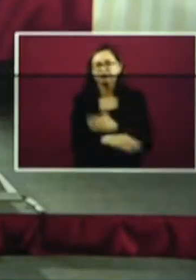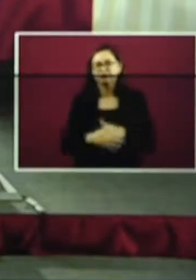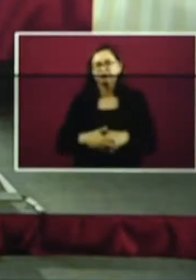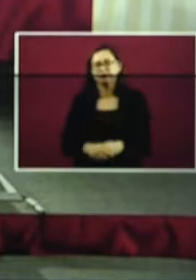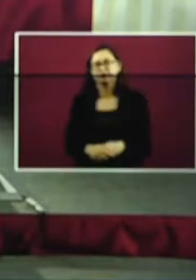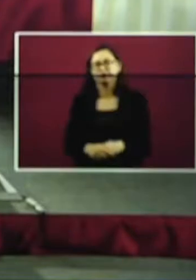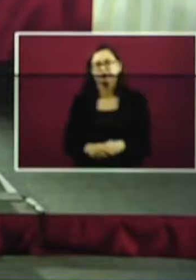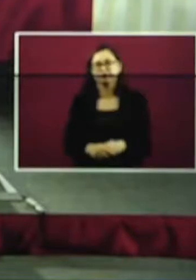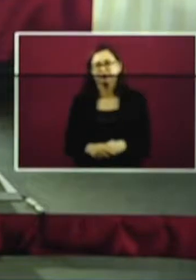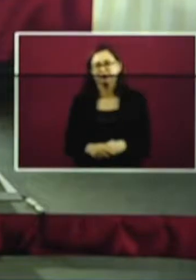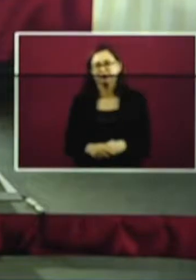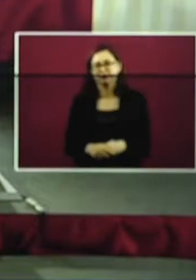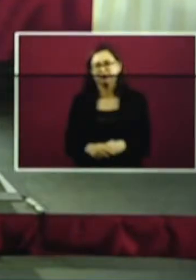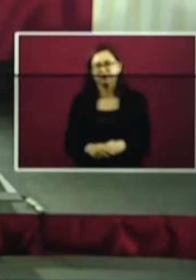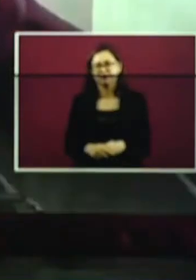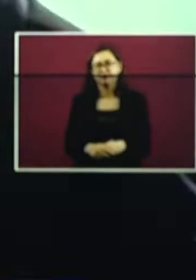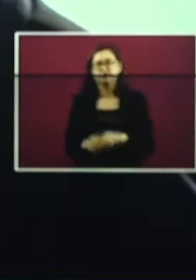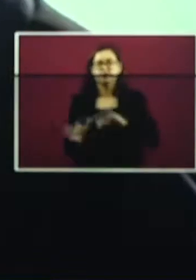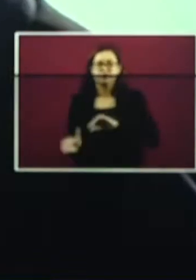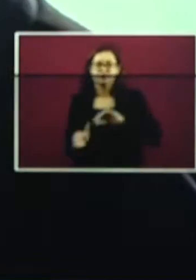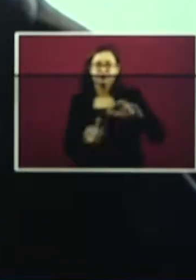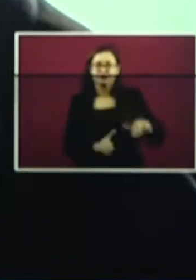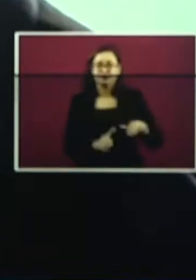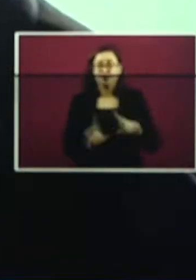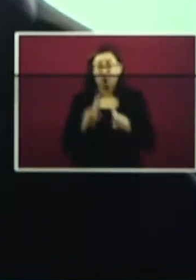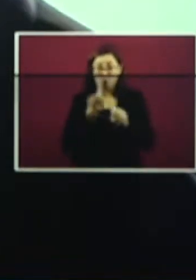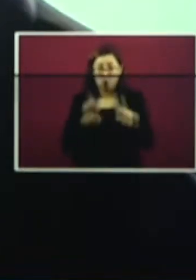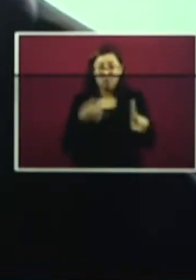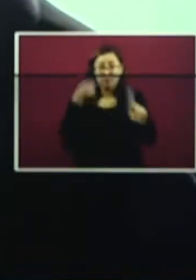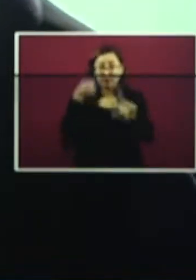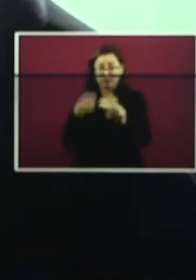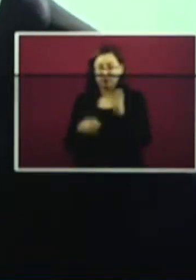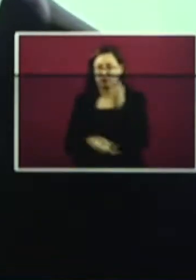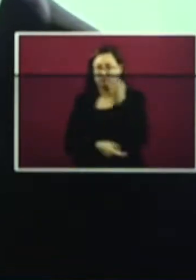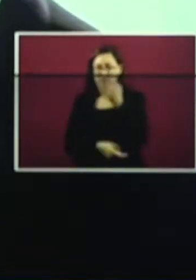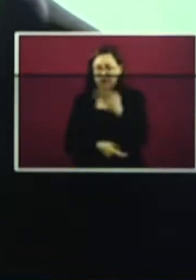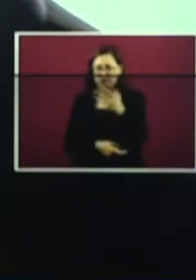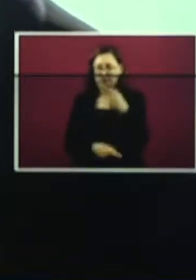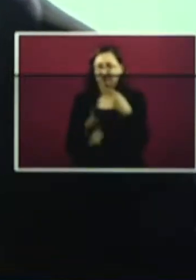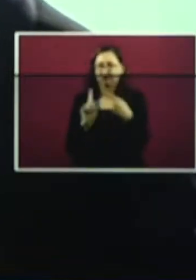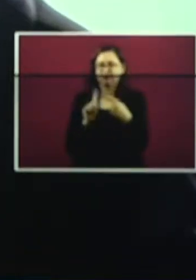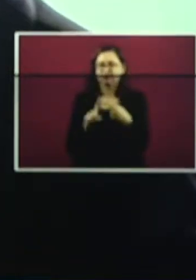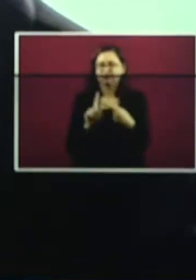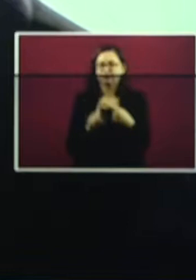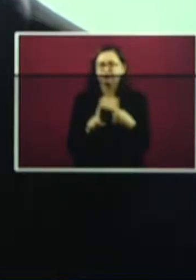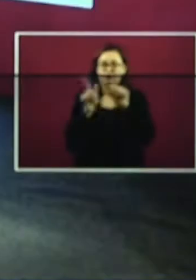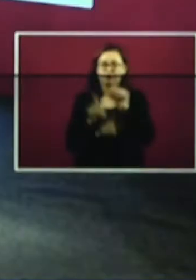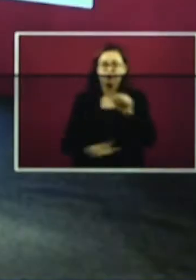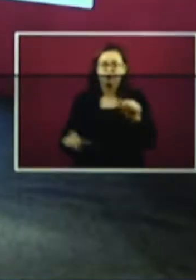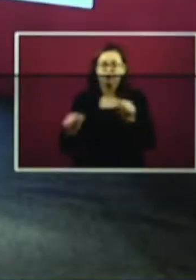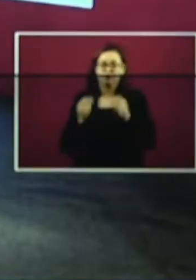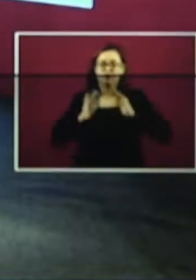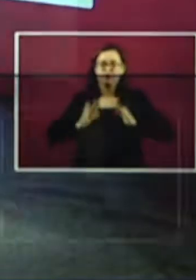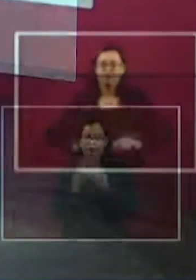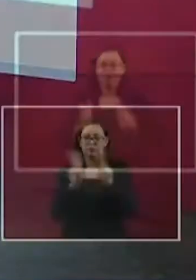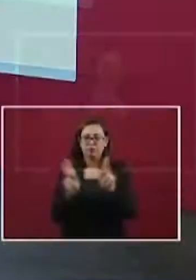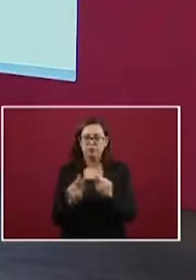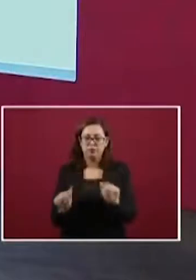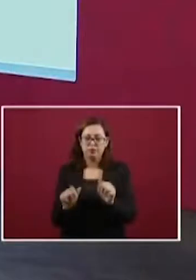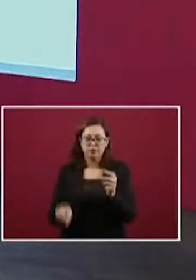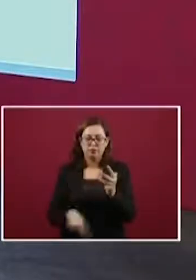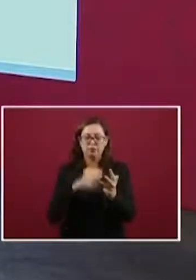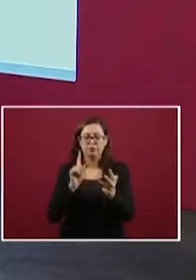arturo herrera reiteró que el paquete económico 2020 es responsable y destacó que las prioridades del